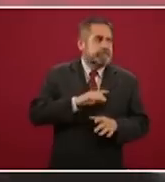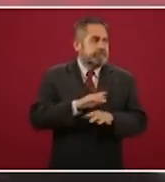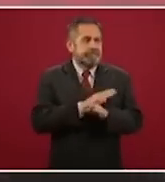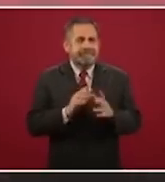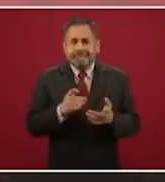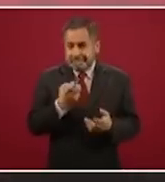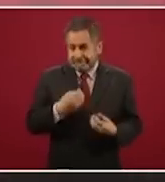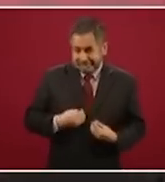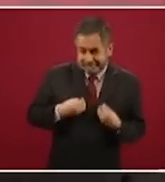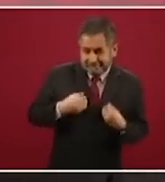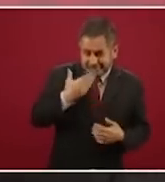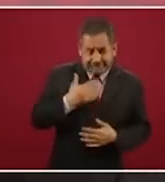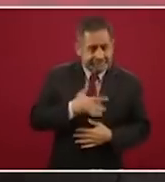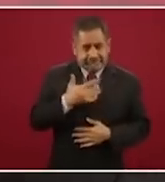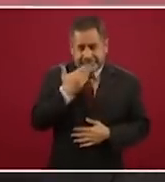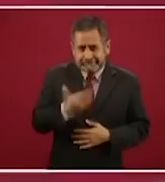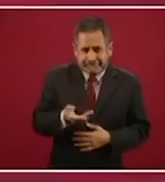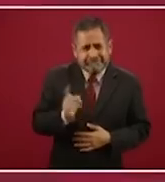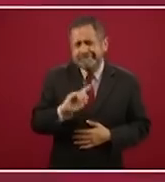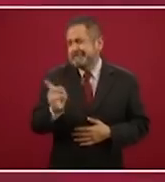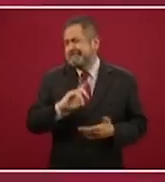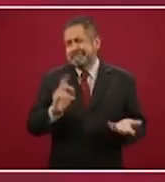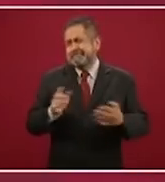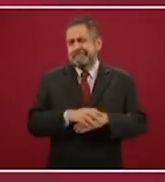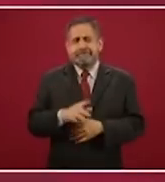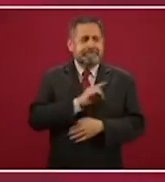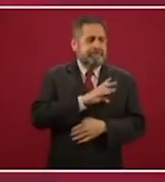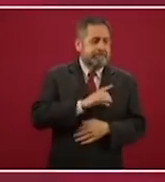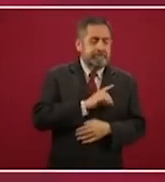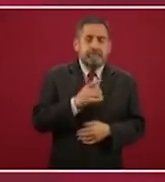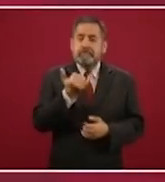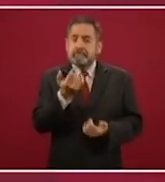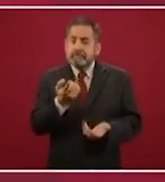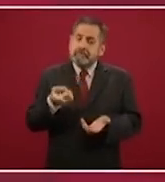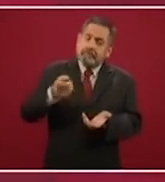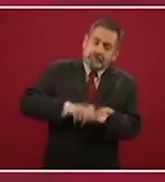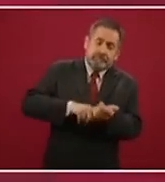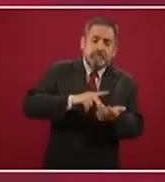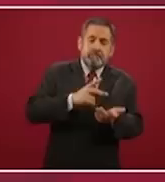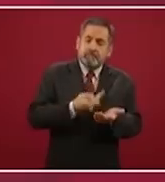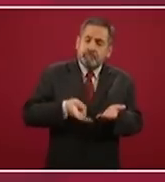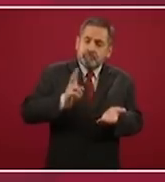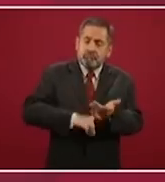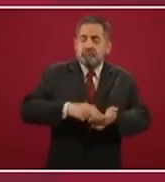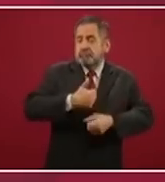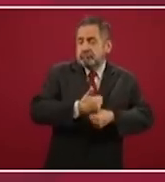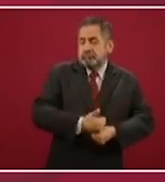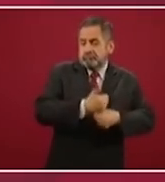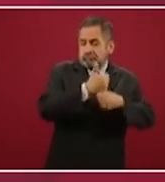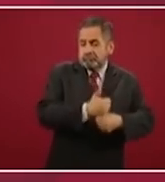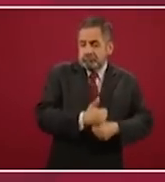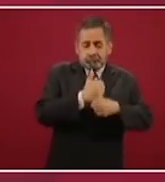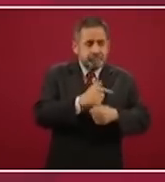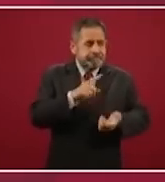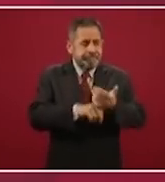Pero todavía lo peor es el sufrimiento que producen las